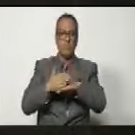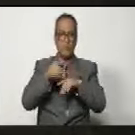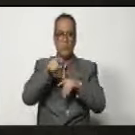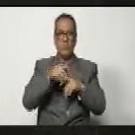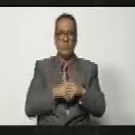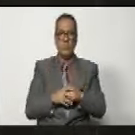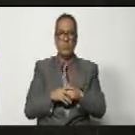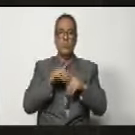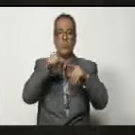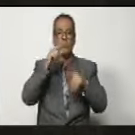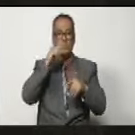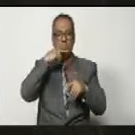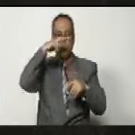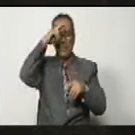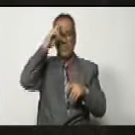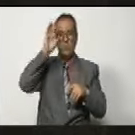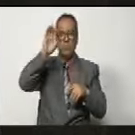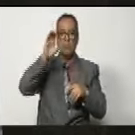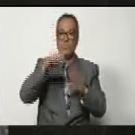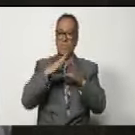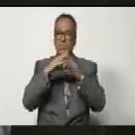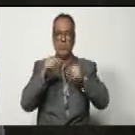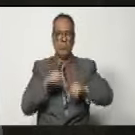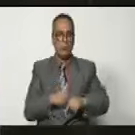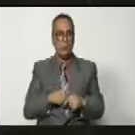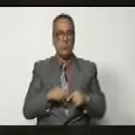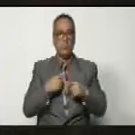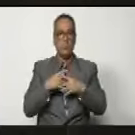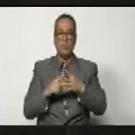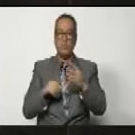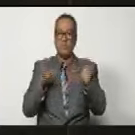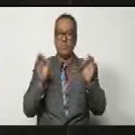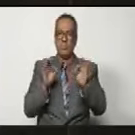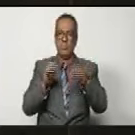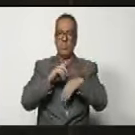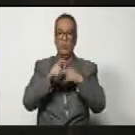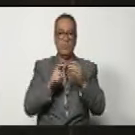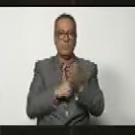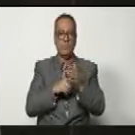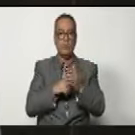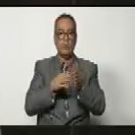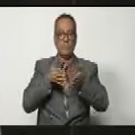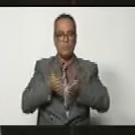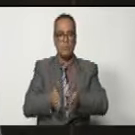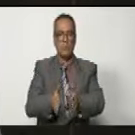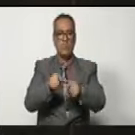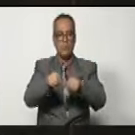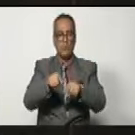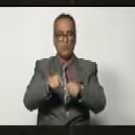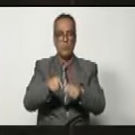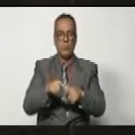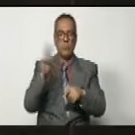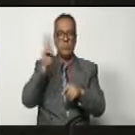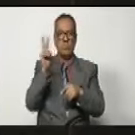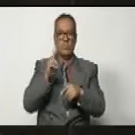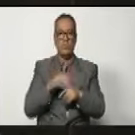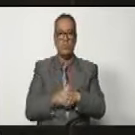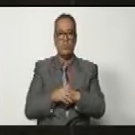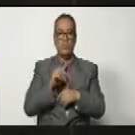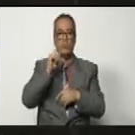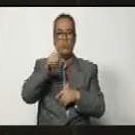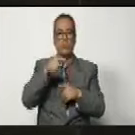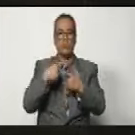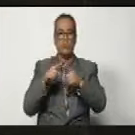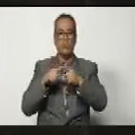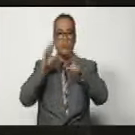cabo es el padre de la patria de todos, sin excepción, de todos los que nacimos en Venezuela y en